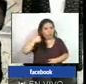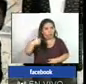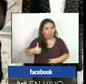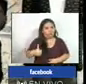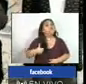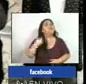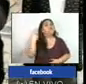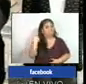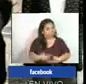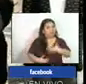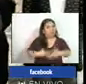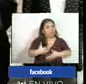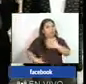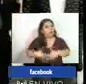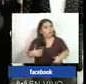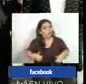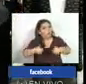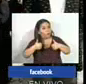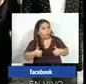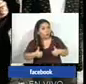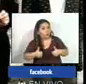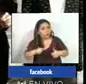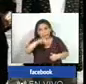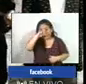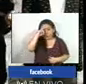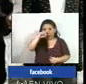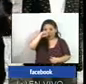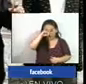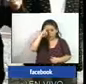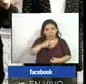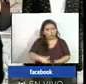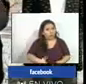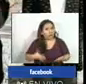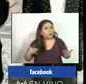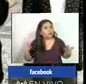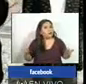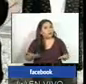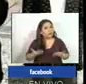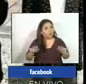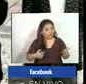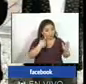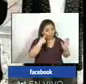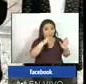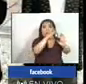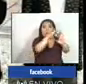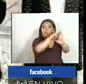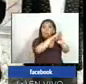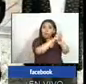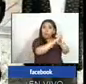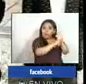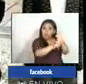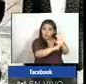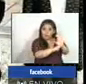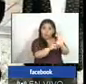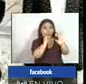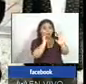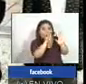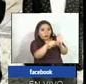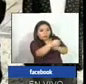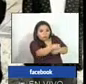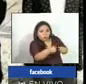diligente en acompañar y cumplir los requerimientos que en las direcciones